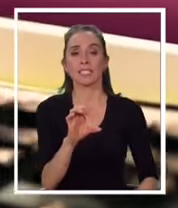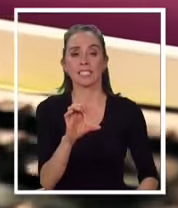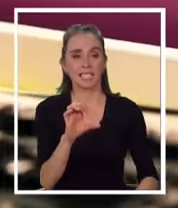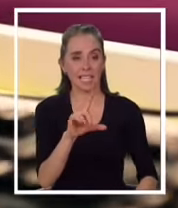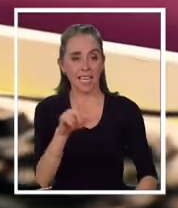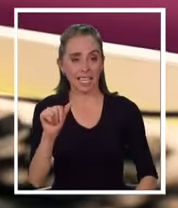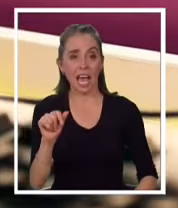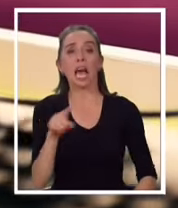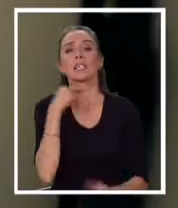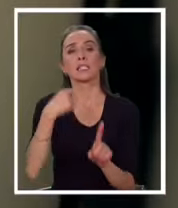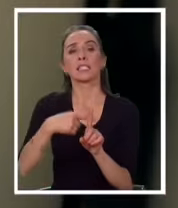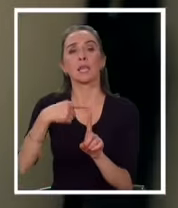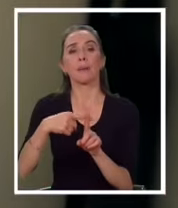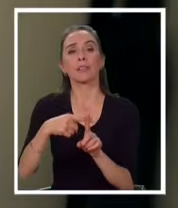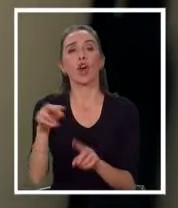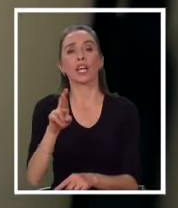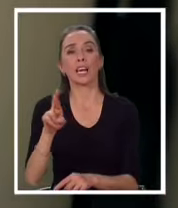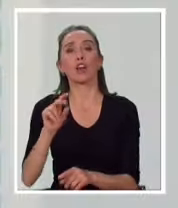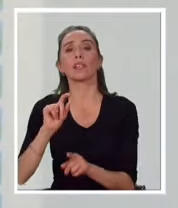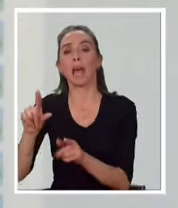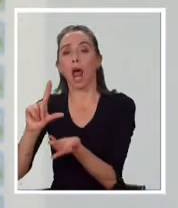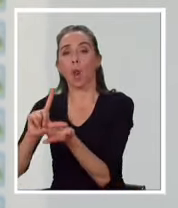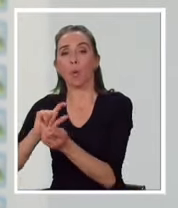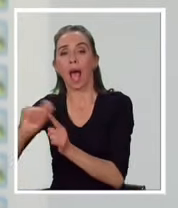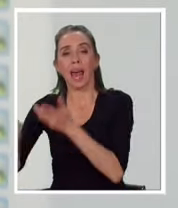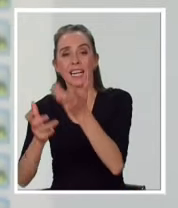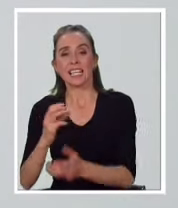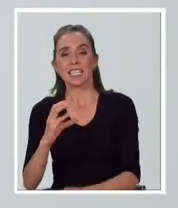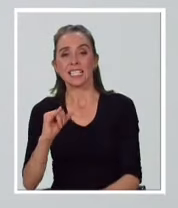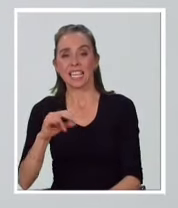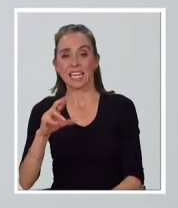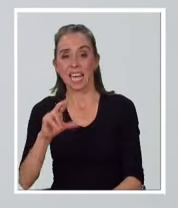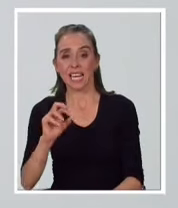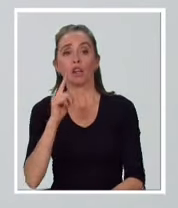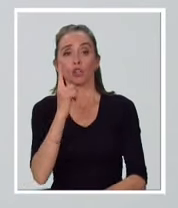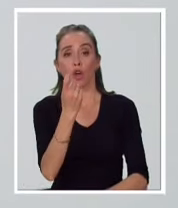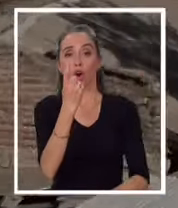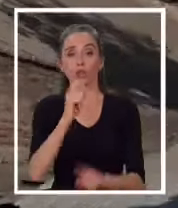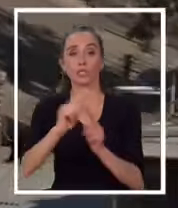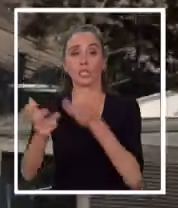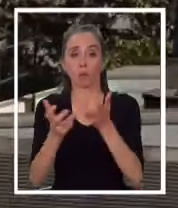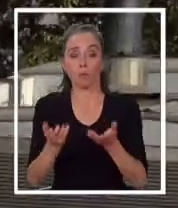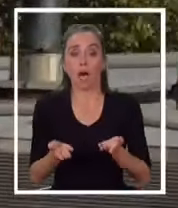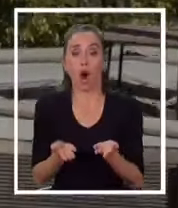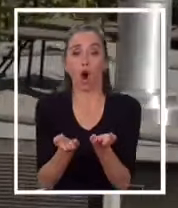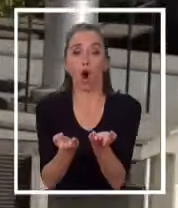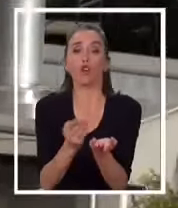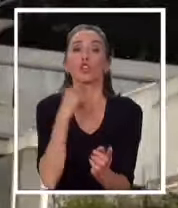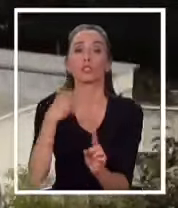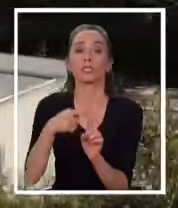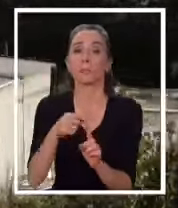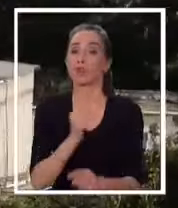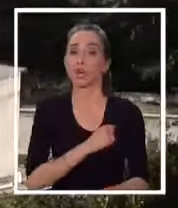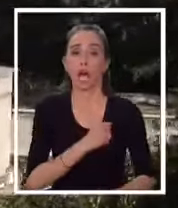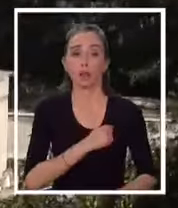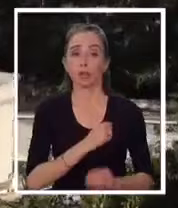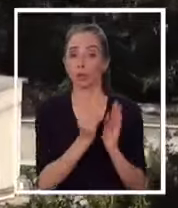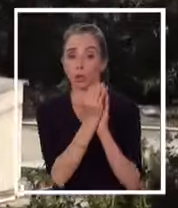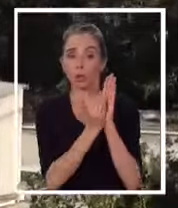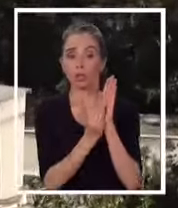La Recoleta cumple con la normativa. Aquí figuran 8 de los 11 crematorios aprobados. Los hornos del cementerio católico no